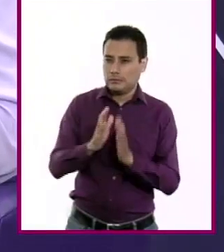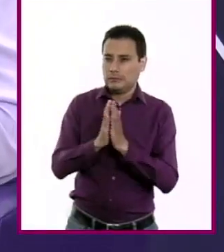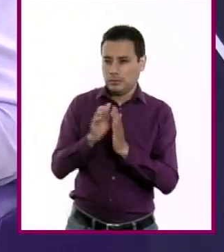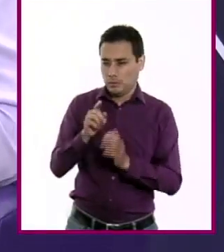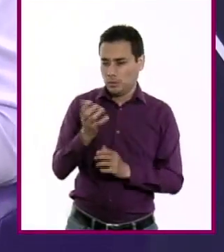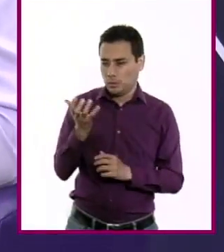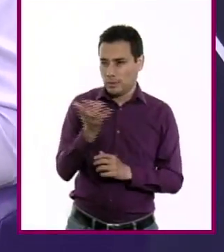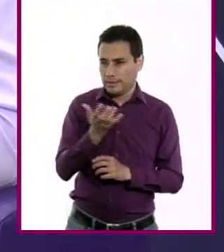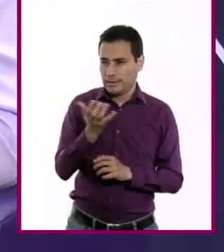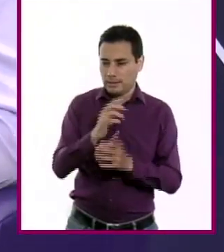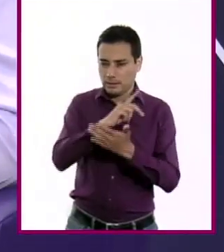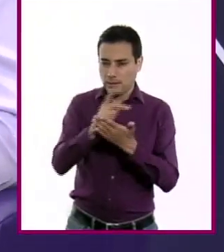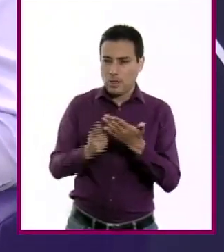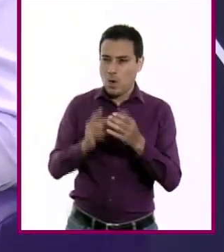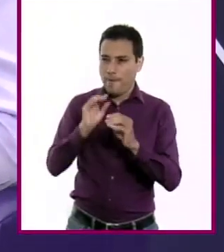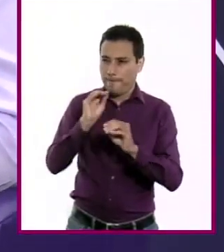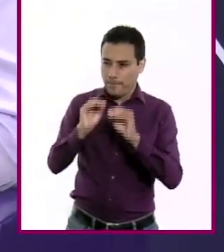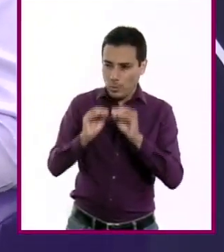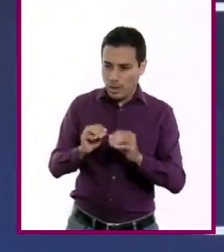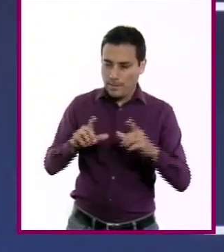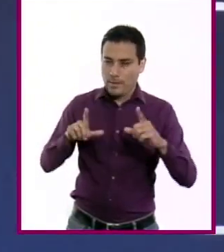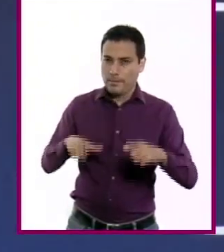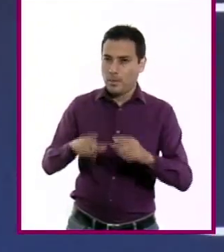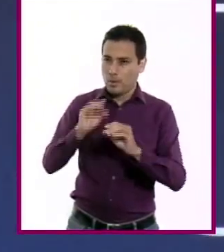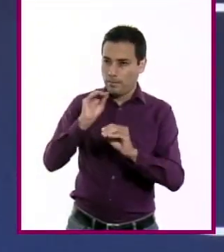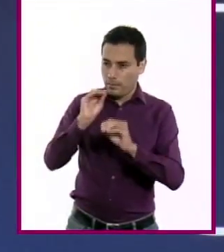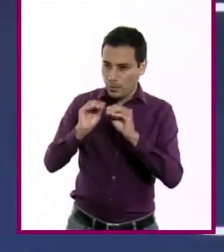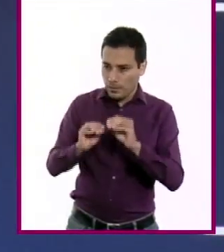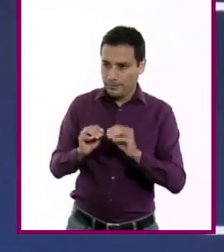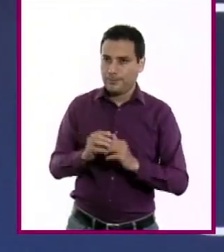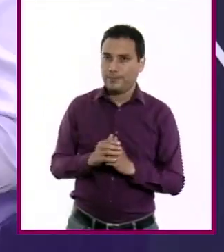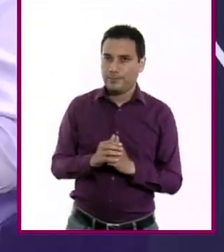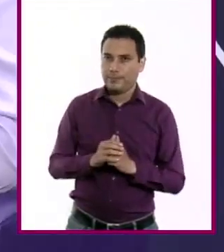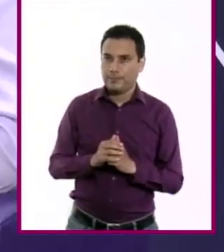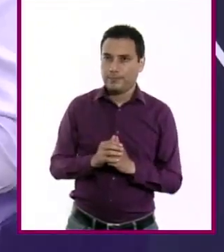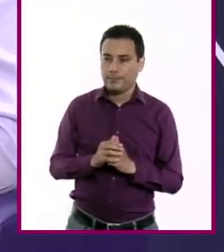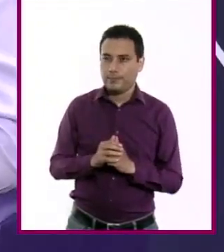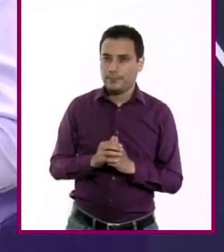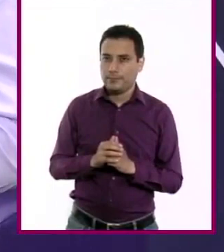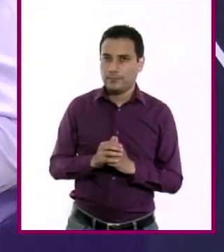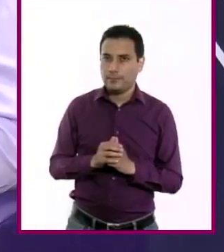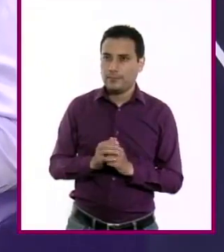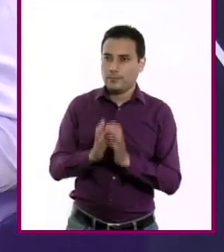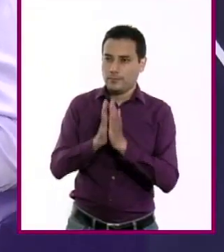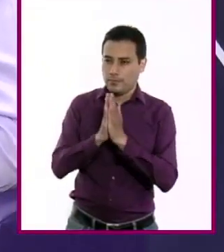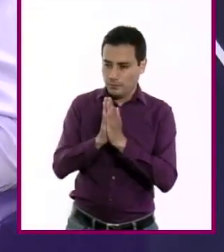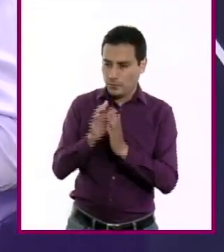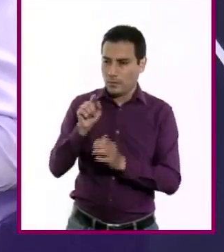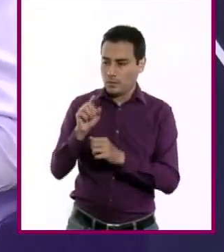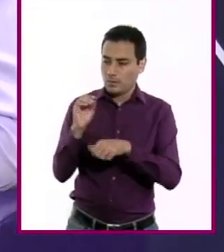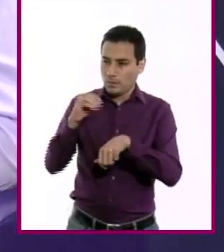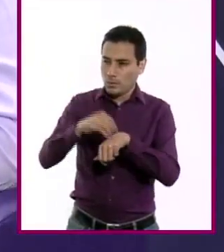programa, una plataforma, pero con una puerta trasera, un fallo. Yo